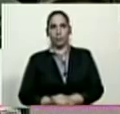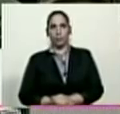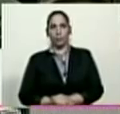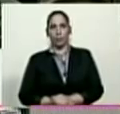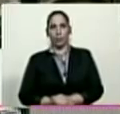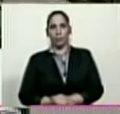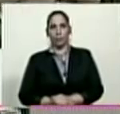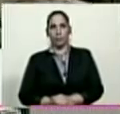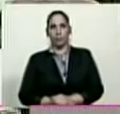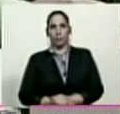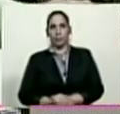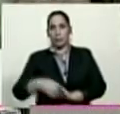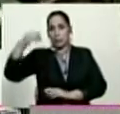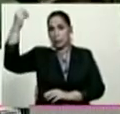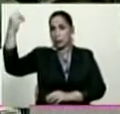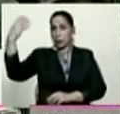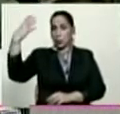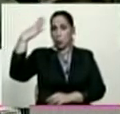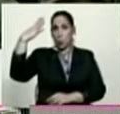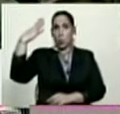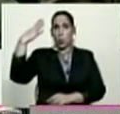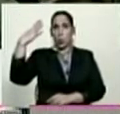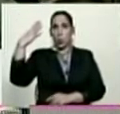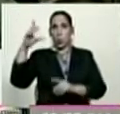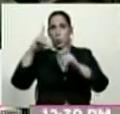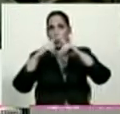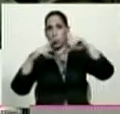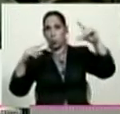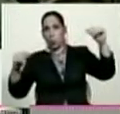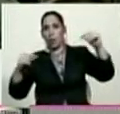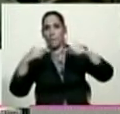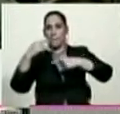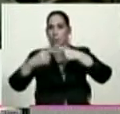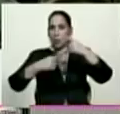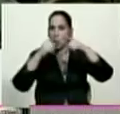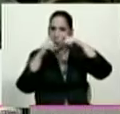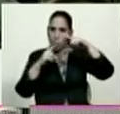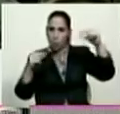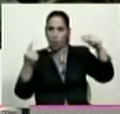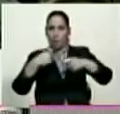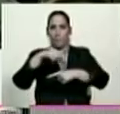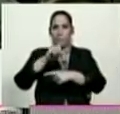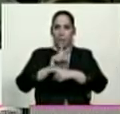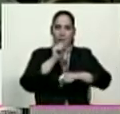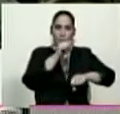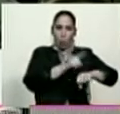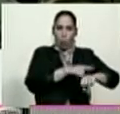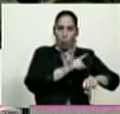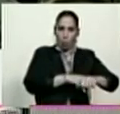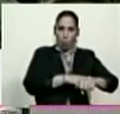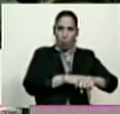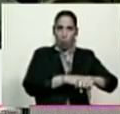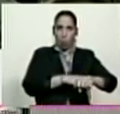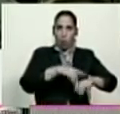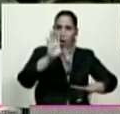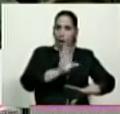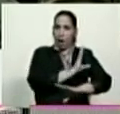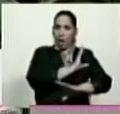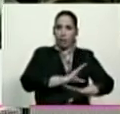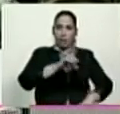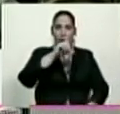dice la canción, de sol a sol, de luna a luna. Desde la primera hora, al cantar de los